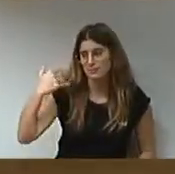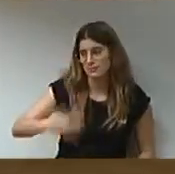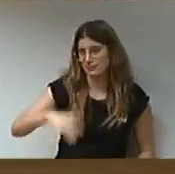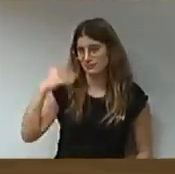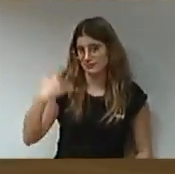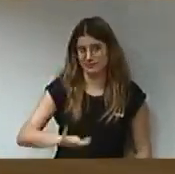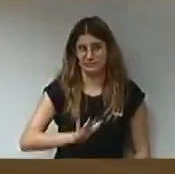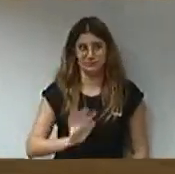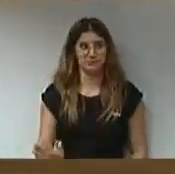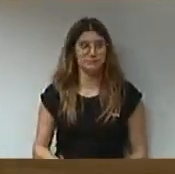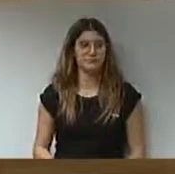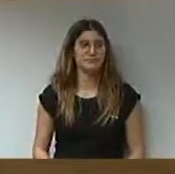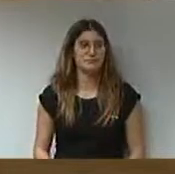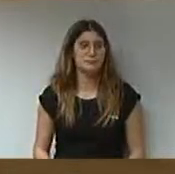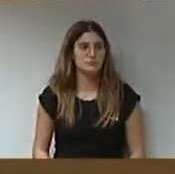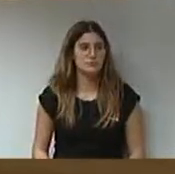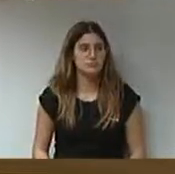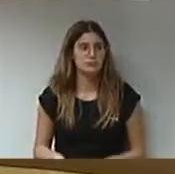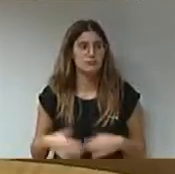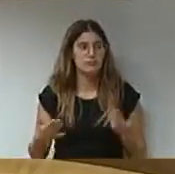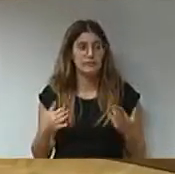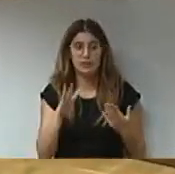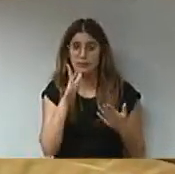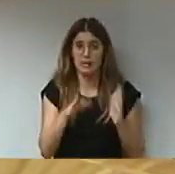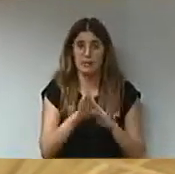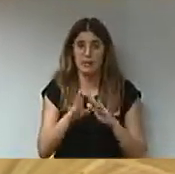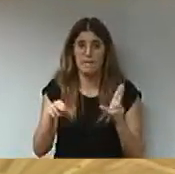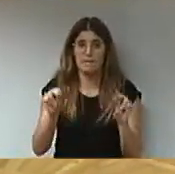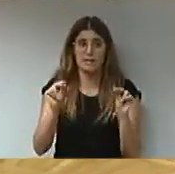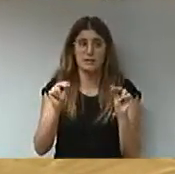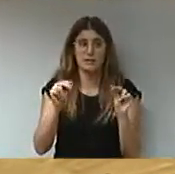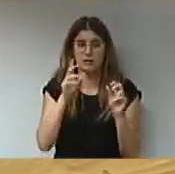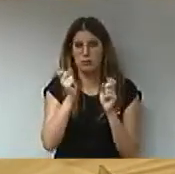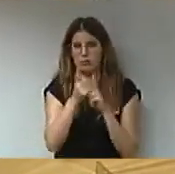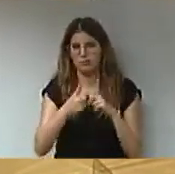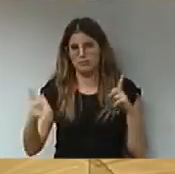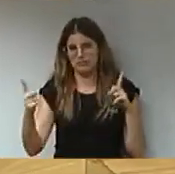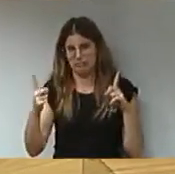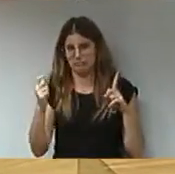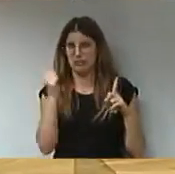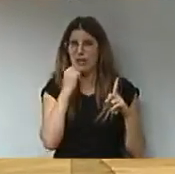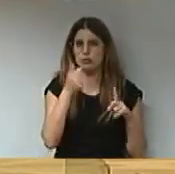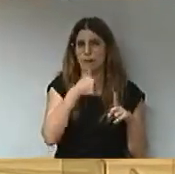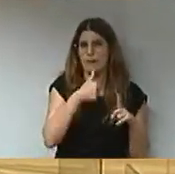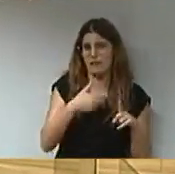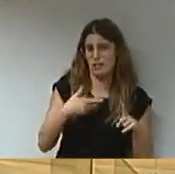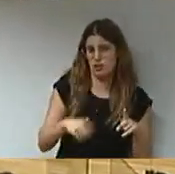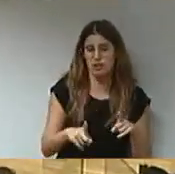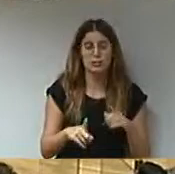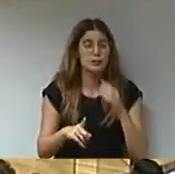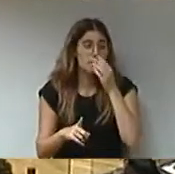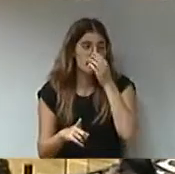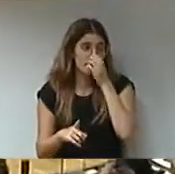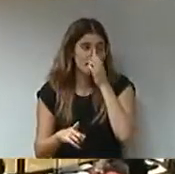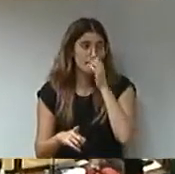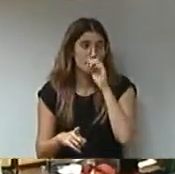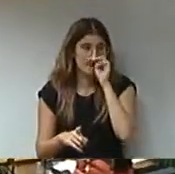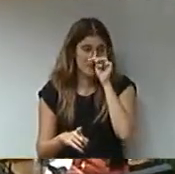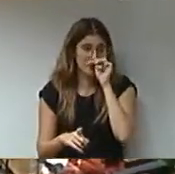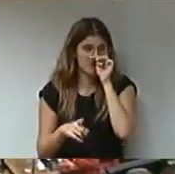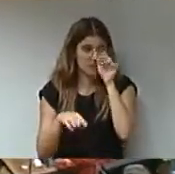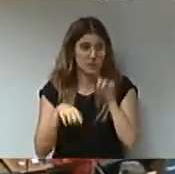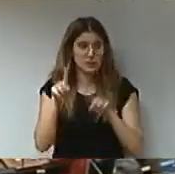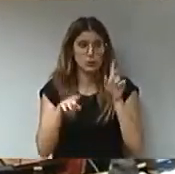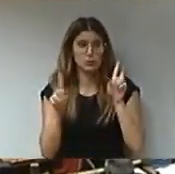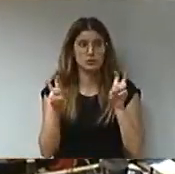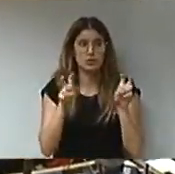si me comparo. Bueno, bueno, y para ir acabando, porque tampoco no quiero abusar de su paciencia, hay algunas de la cuestión,